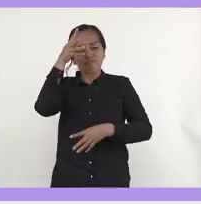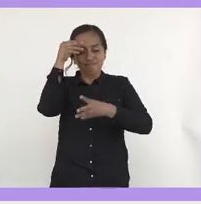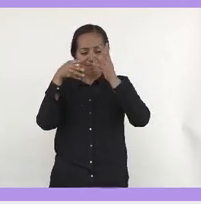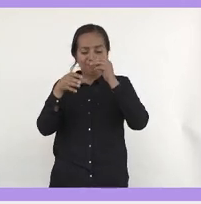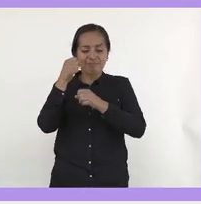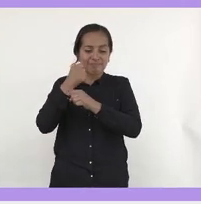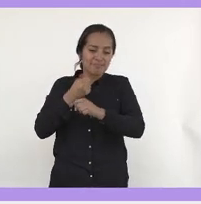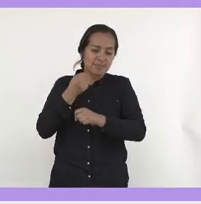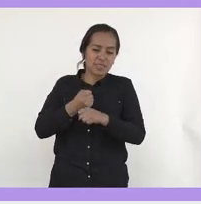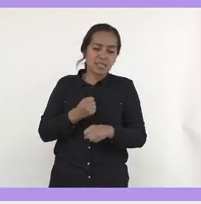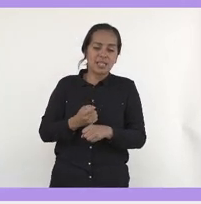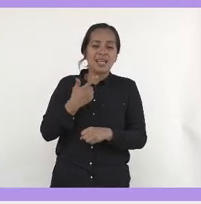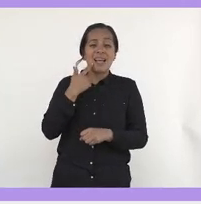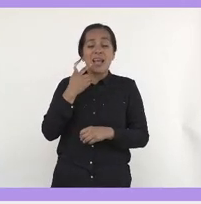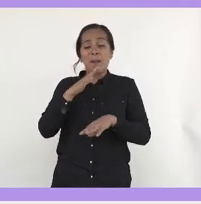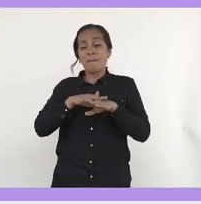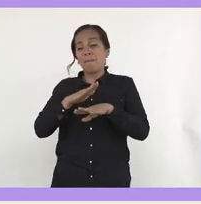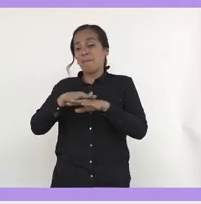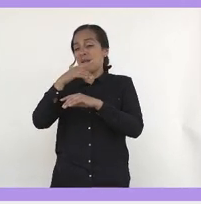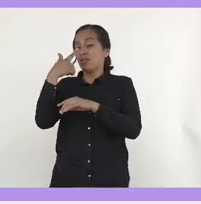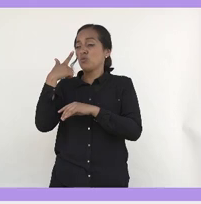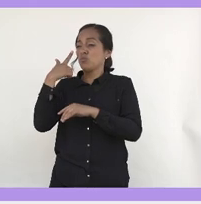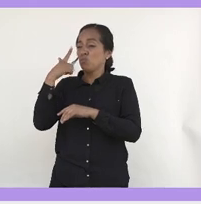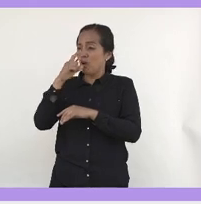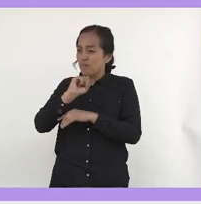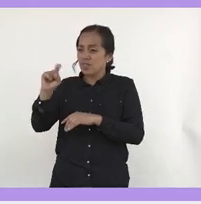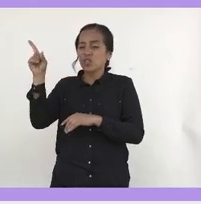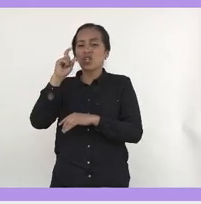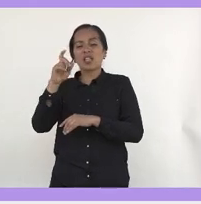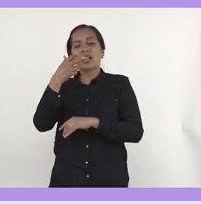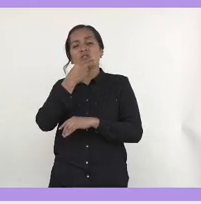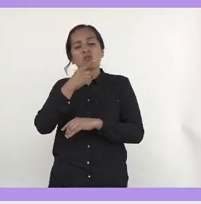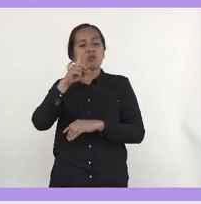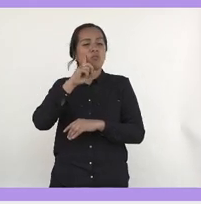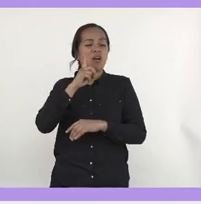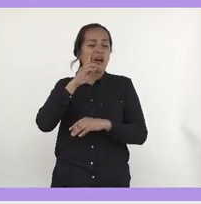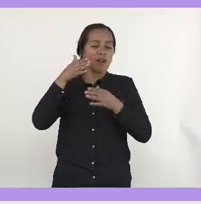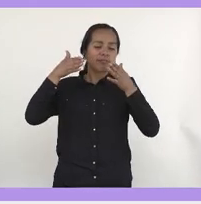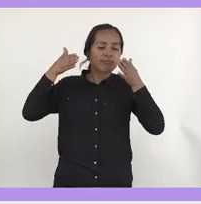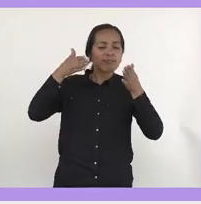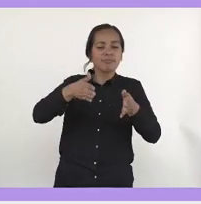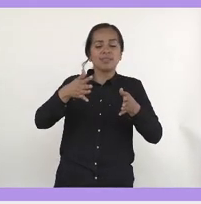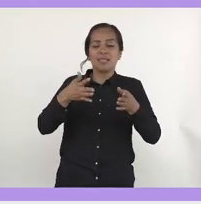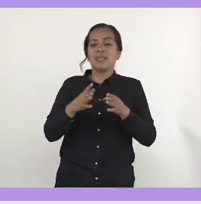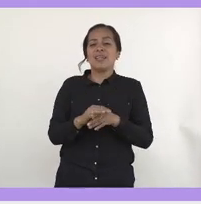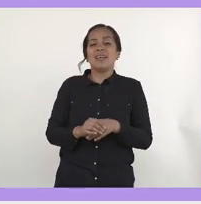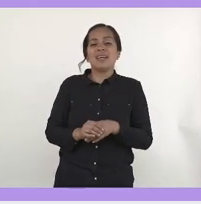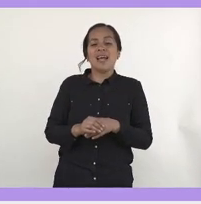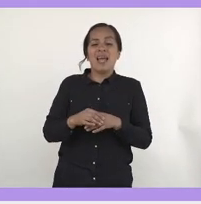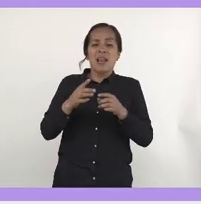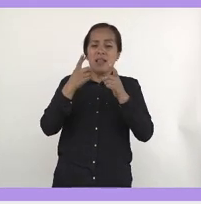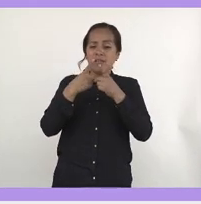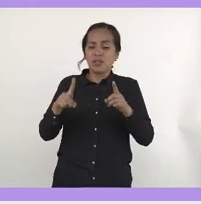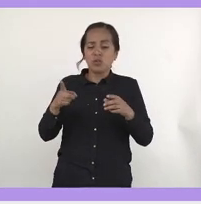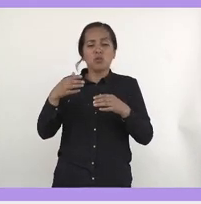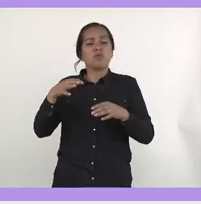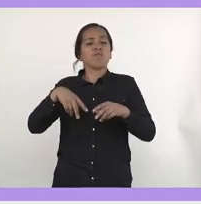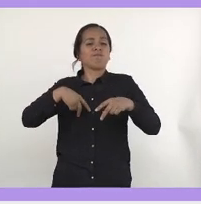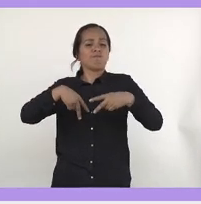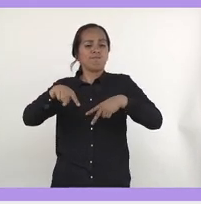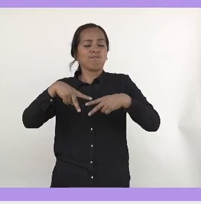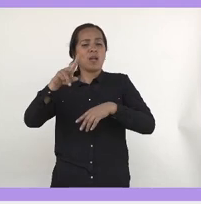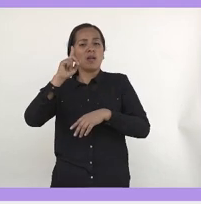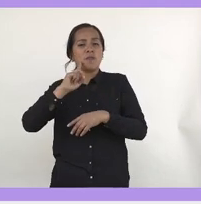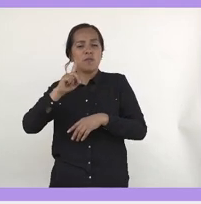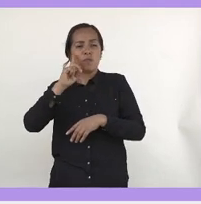cada vez hay muchas más profesionales muchos más profesionales dedicados y enfocados en el desarrollo del fútbol femenil